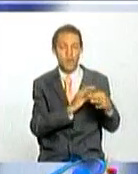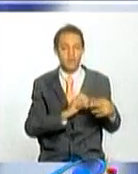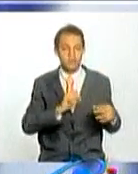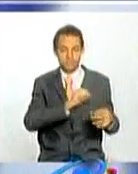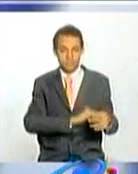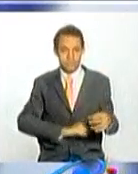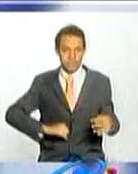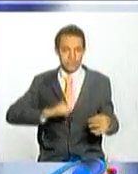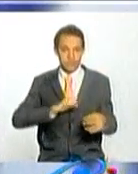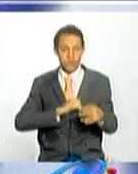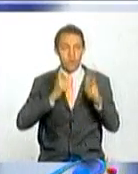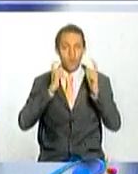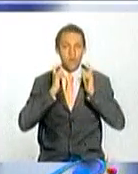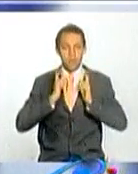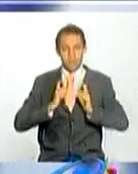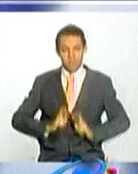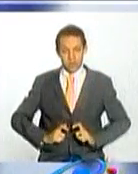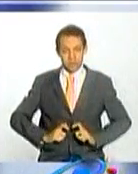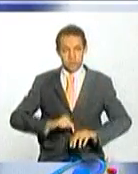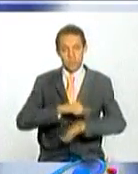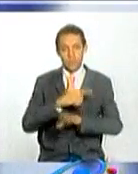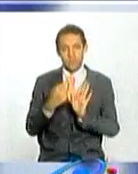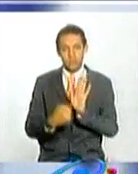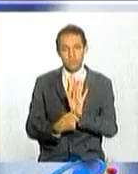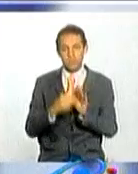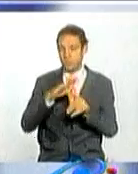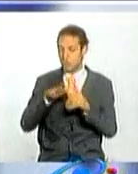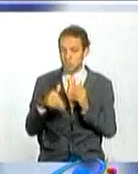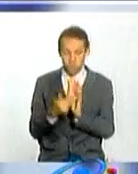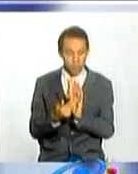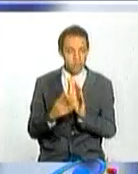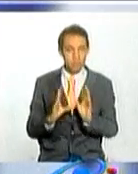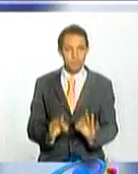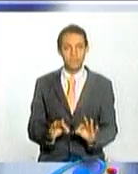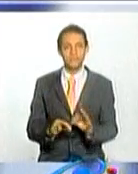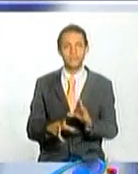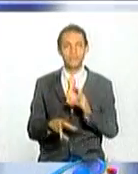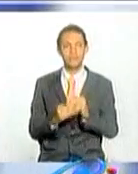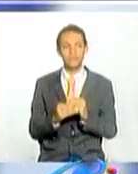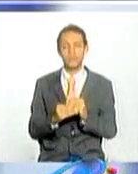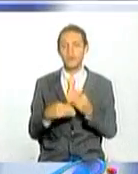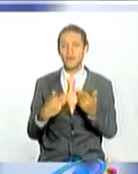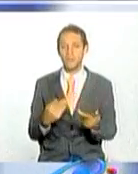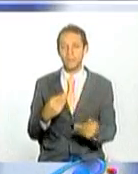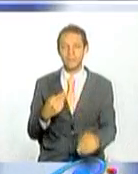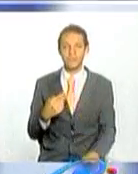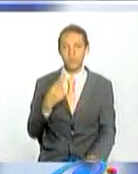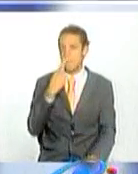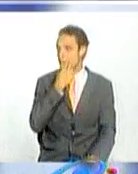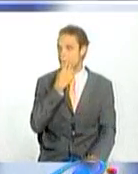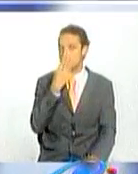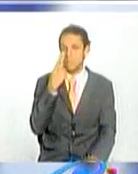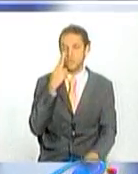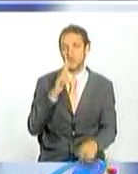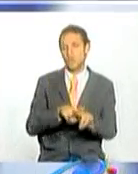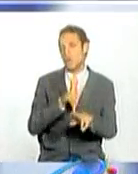barrido ecográfico desde cuello hasta la parte genital. Entonces vemos que es una glándula mamaria completamente